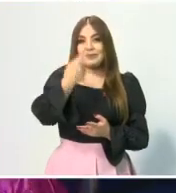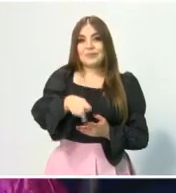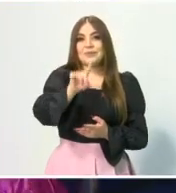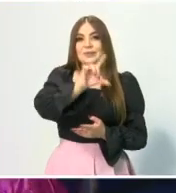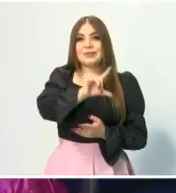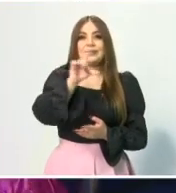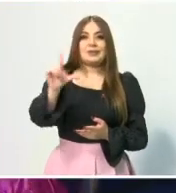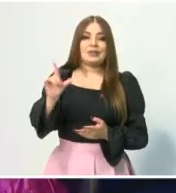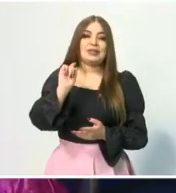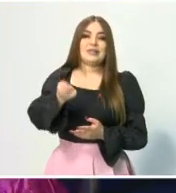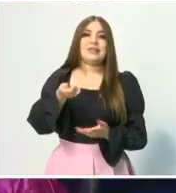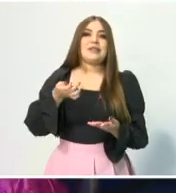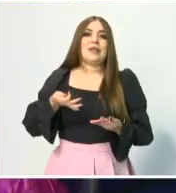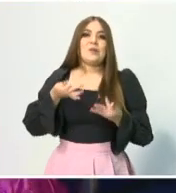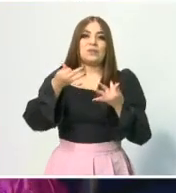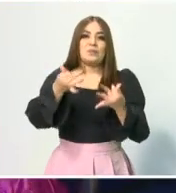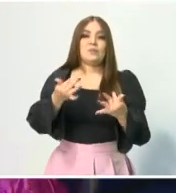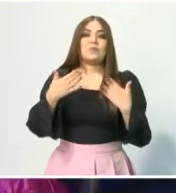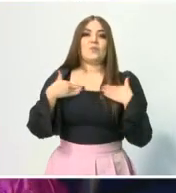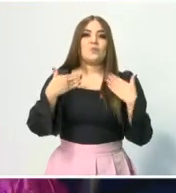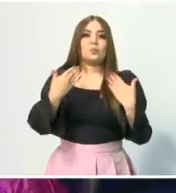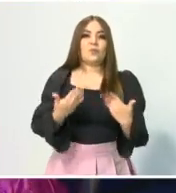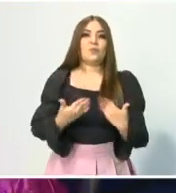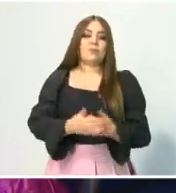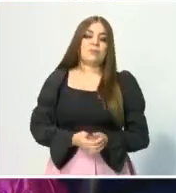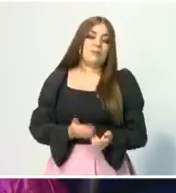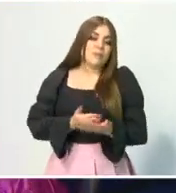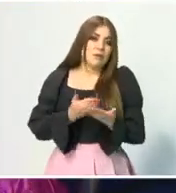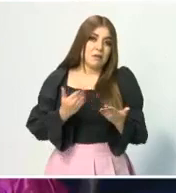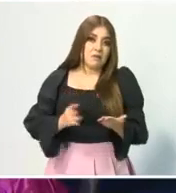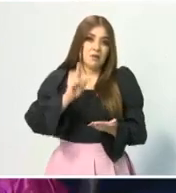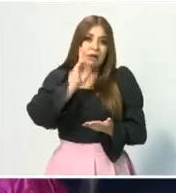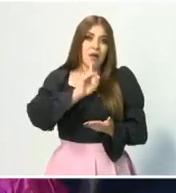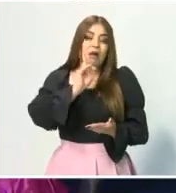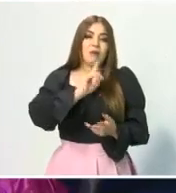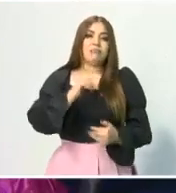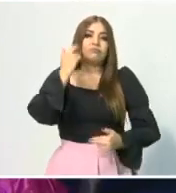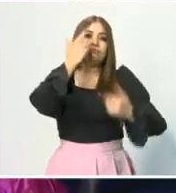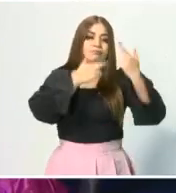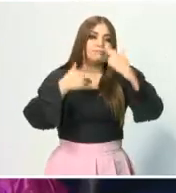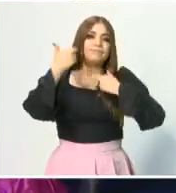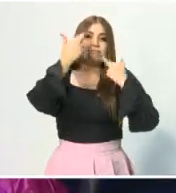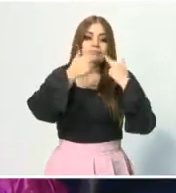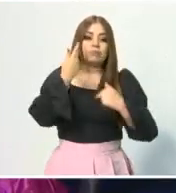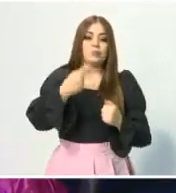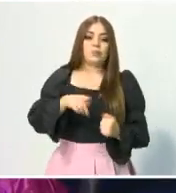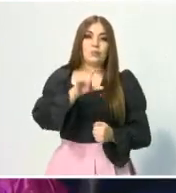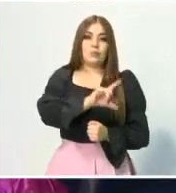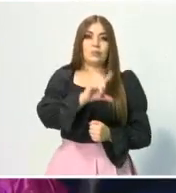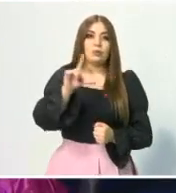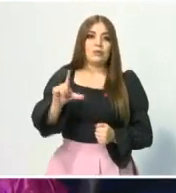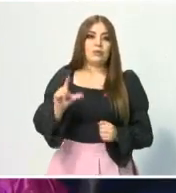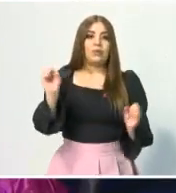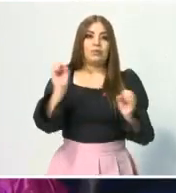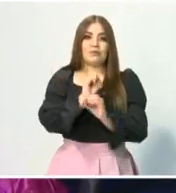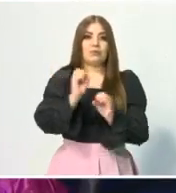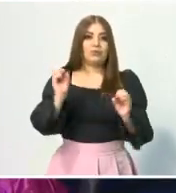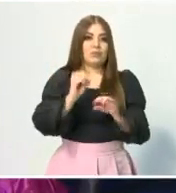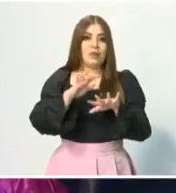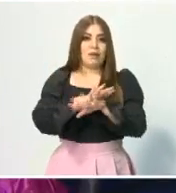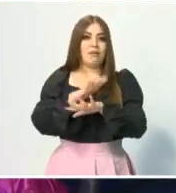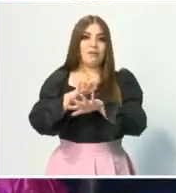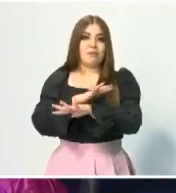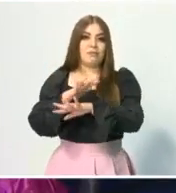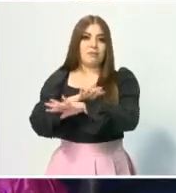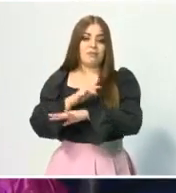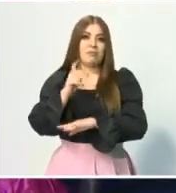es calidad que genera confianza. Ahora vamos a revisar el panorama aquí en la laguna. No ha cambiado mucho.